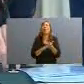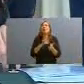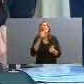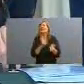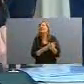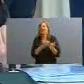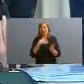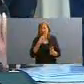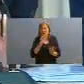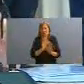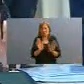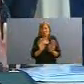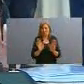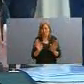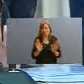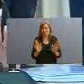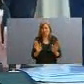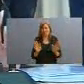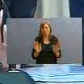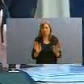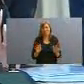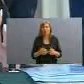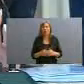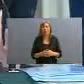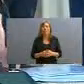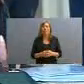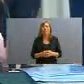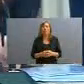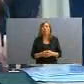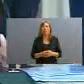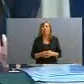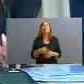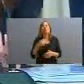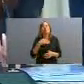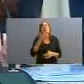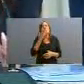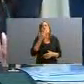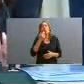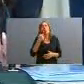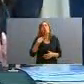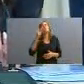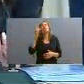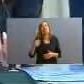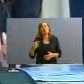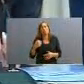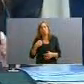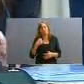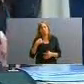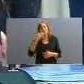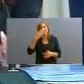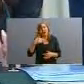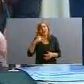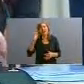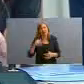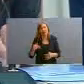Siempre he querido, en todo caso, que tener la razón. Lucho mucho por tener la razón,